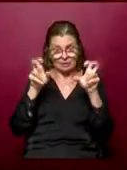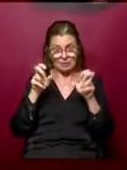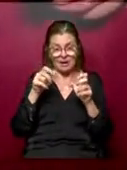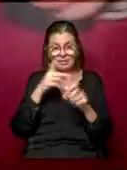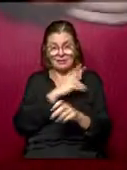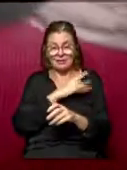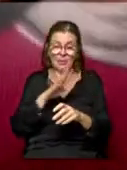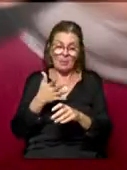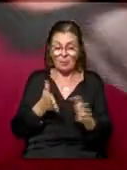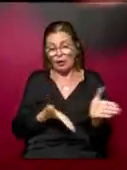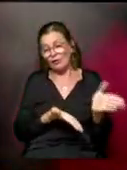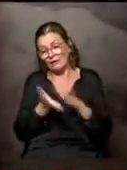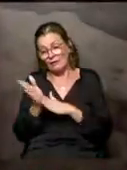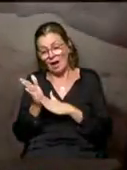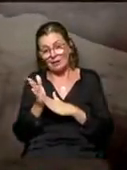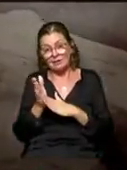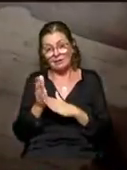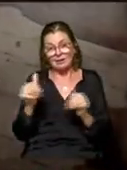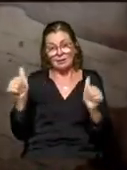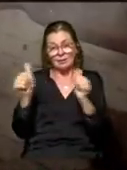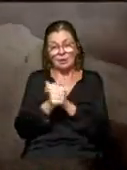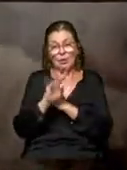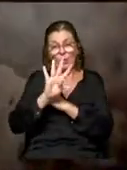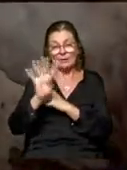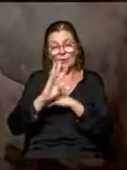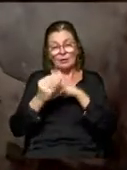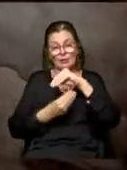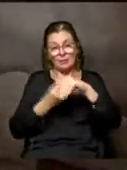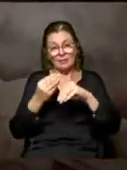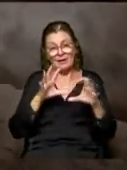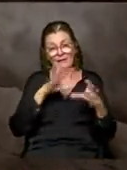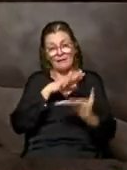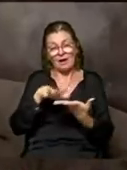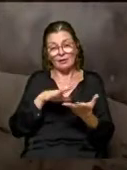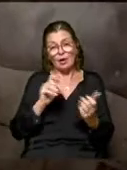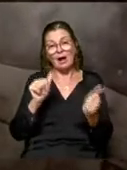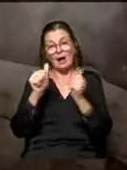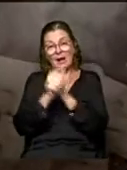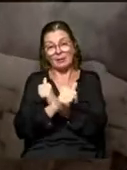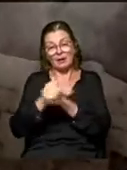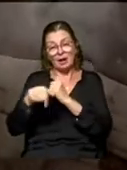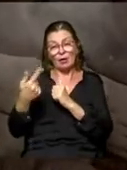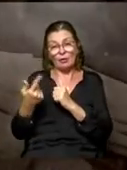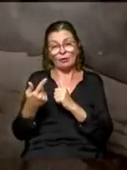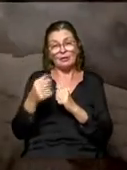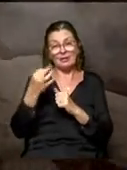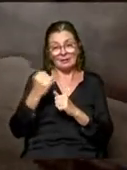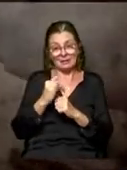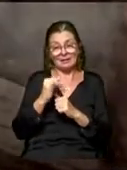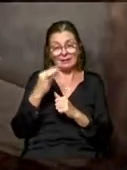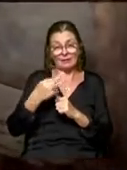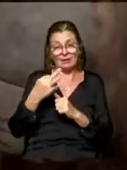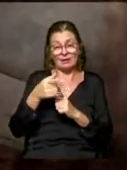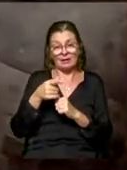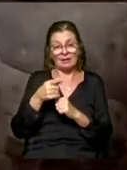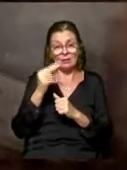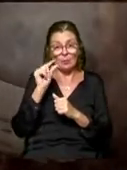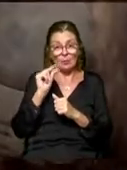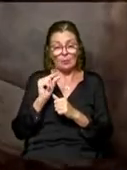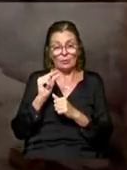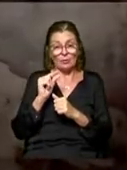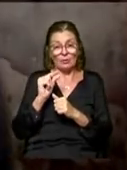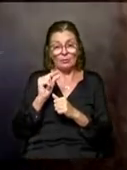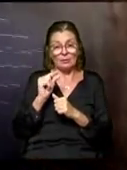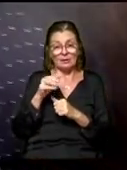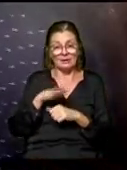diciembre más o menos lo realojarían, digamos, las 44 familias de este barrio pasarían a otro. Sí, exactamente, en realidad también es un poco por el tema de